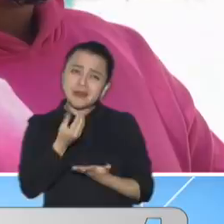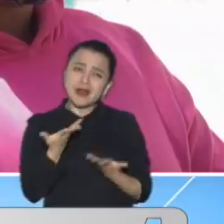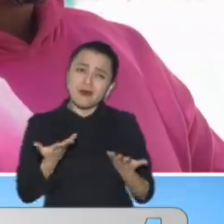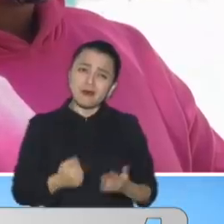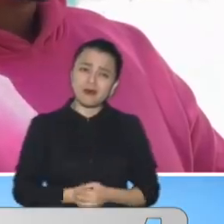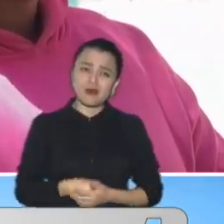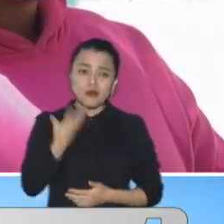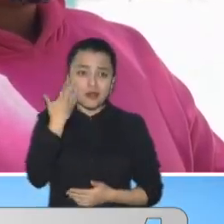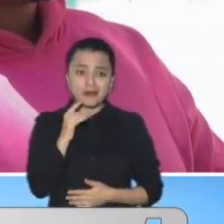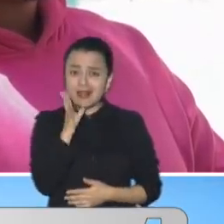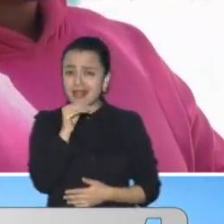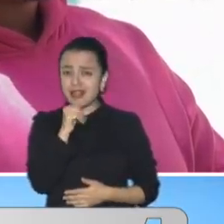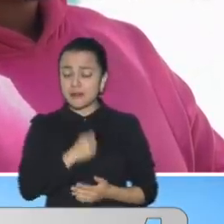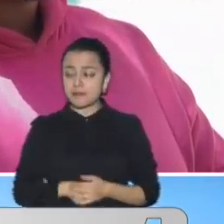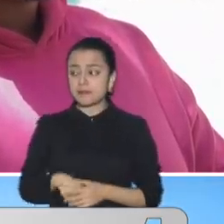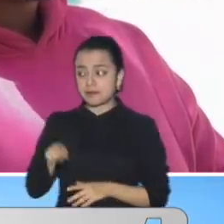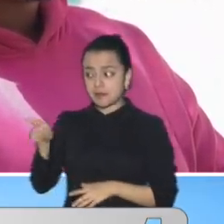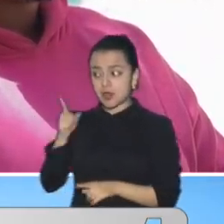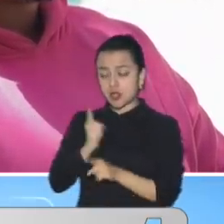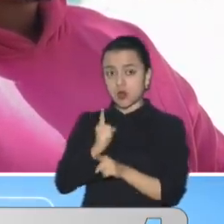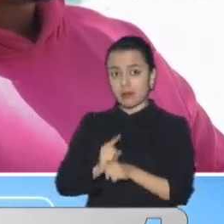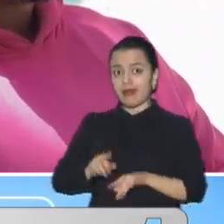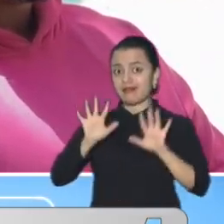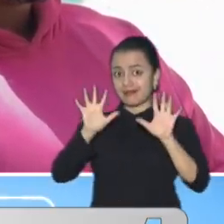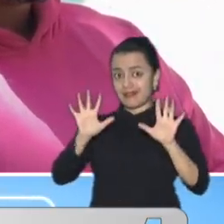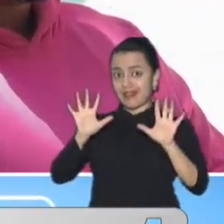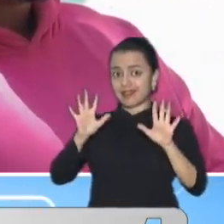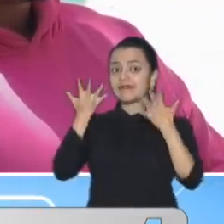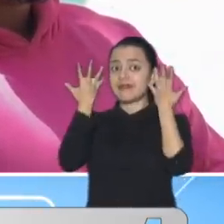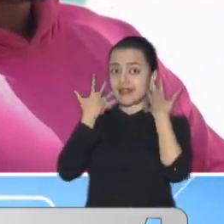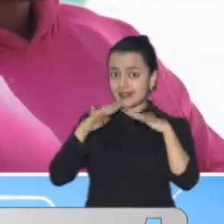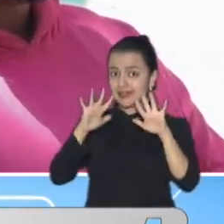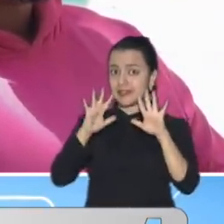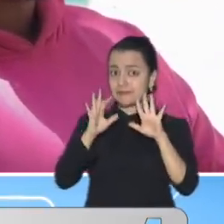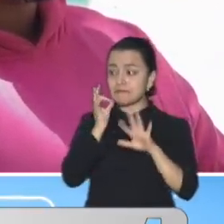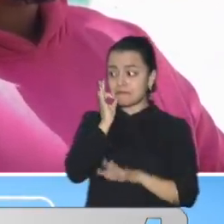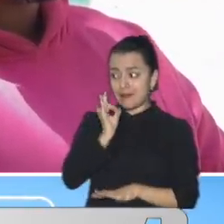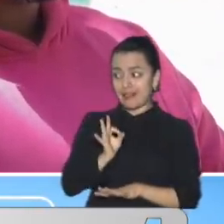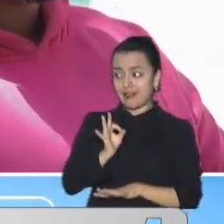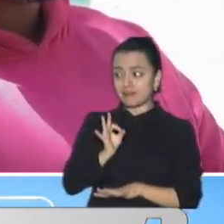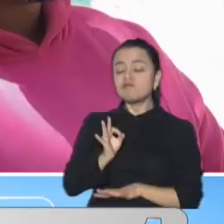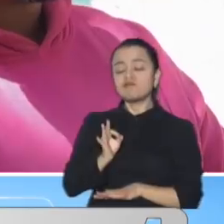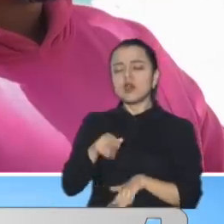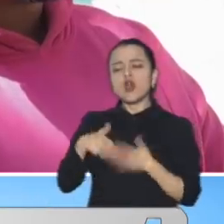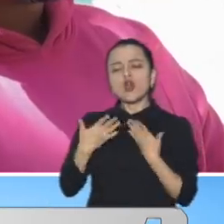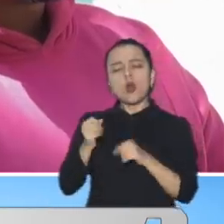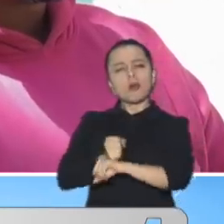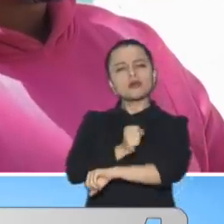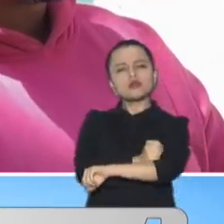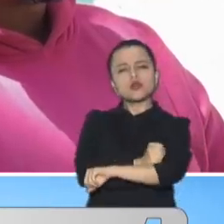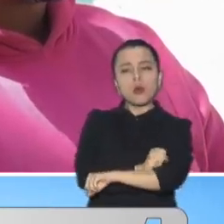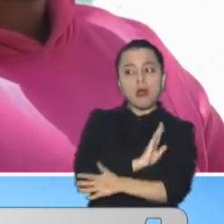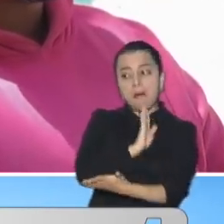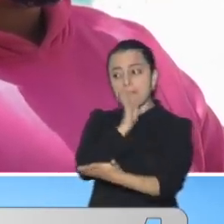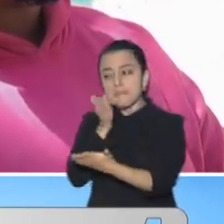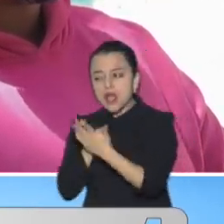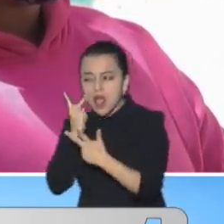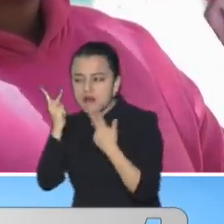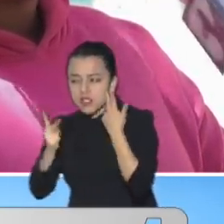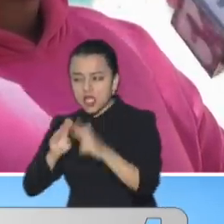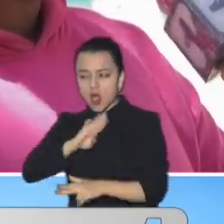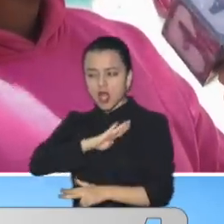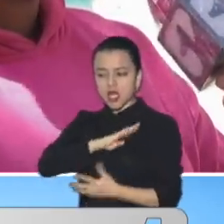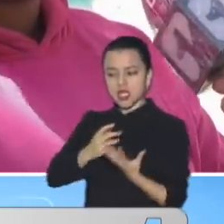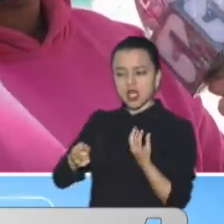se cumplen 10 días desde que esta cuarentena se cumple en Suba. Cuéntenos si ha venido la alcaldía de Bogotá, qué ha